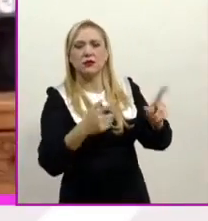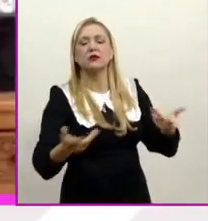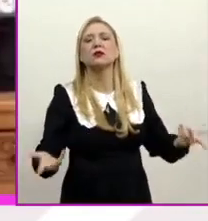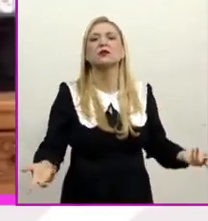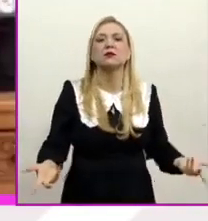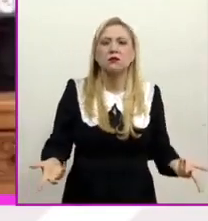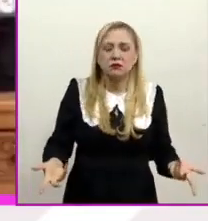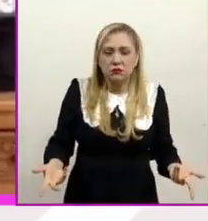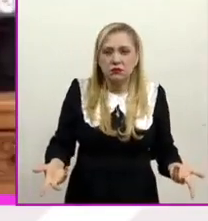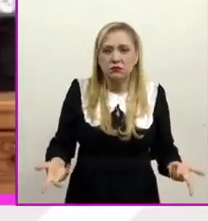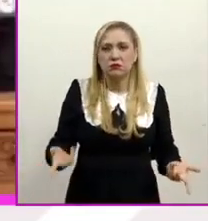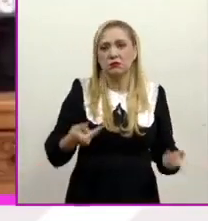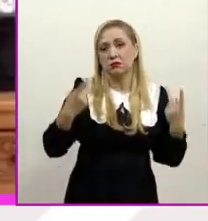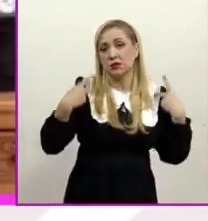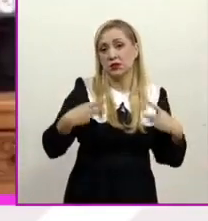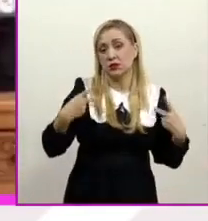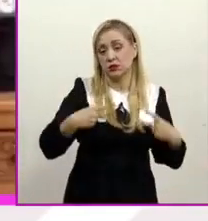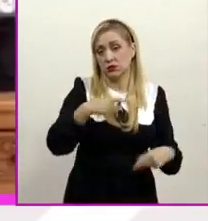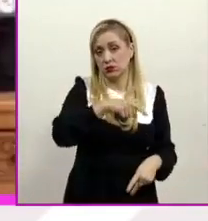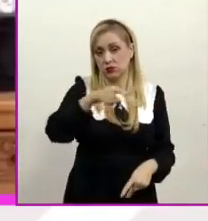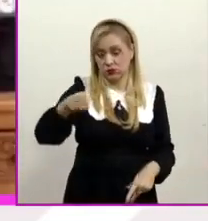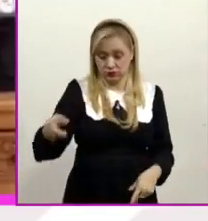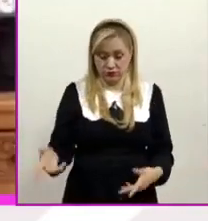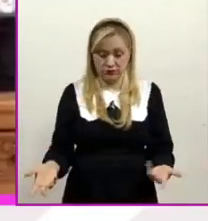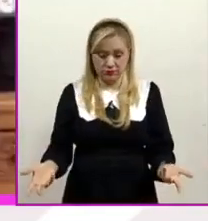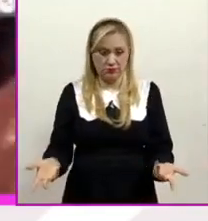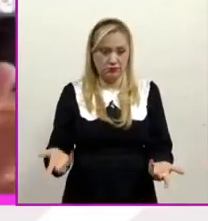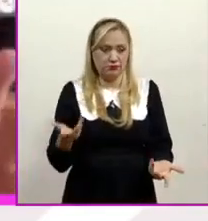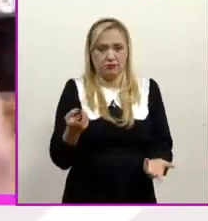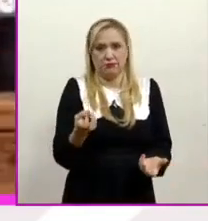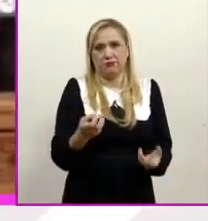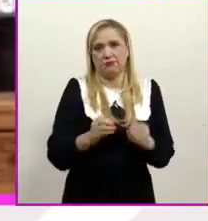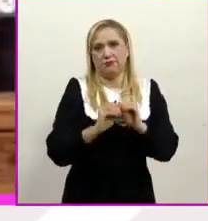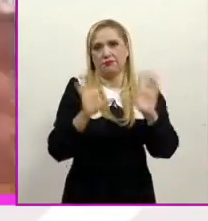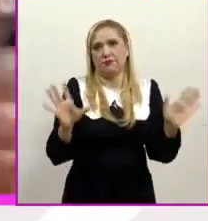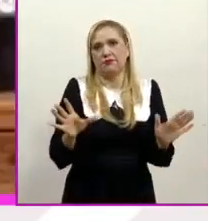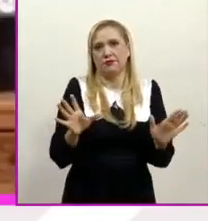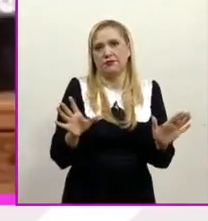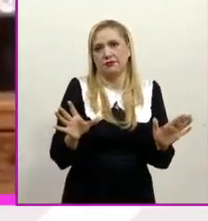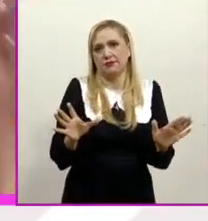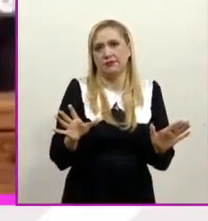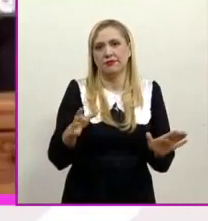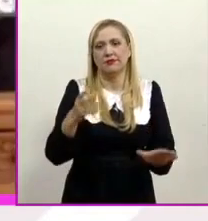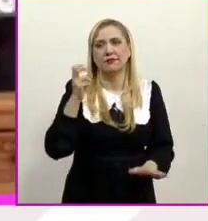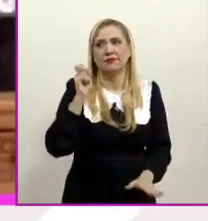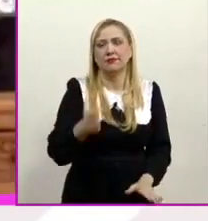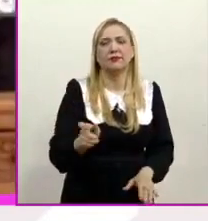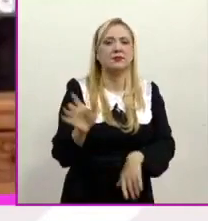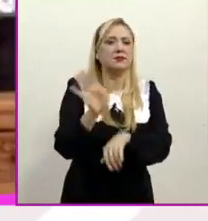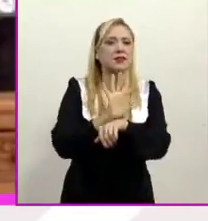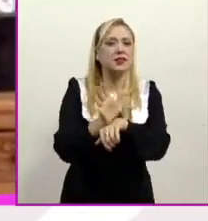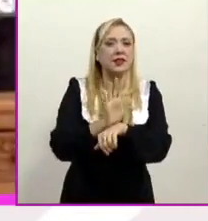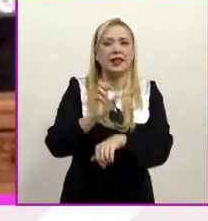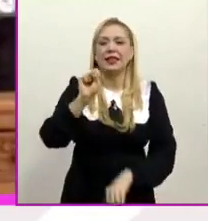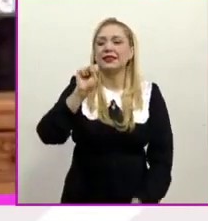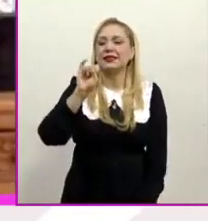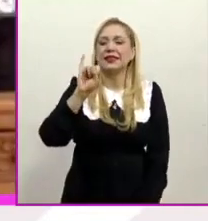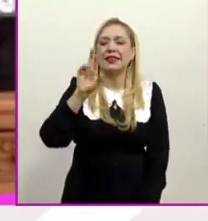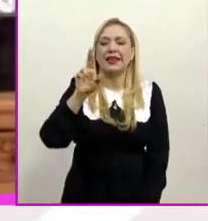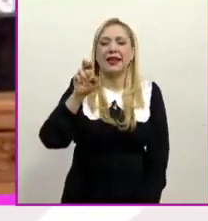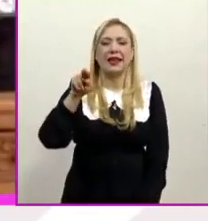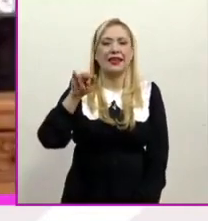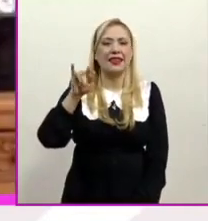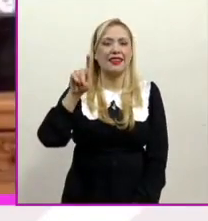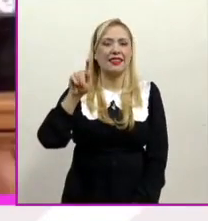tener ciertas personas y ciertos personajes. Y pues evidentemente me estoy refiriendo a la película de La Sirenita, que